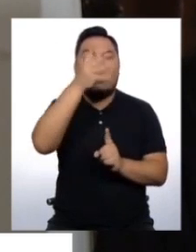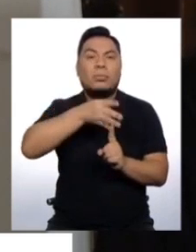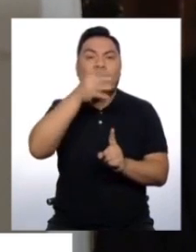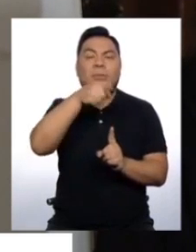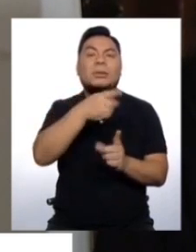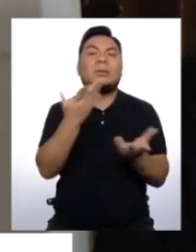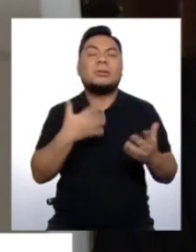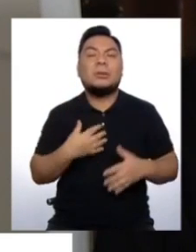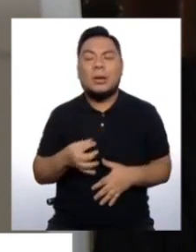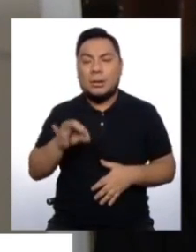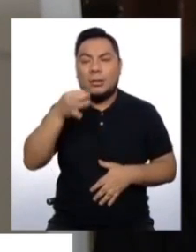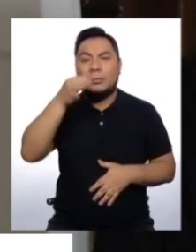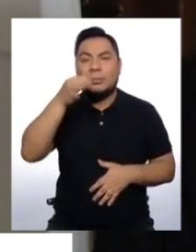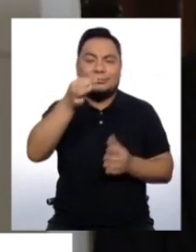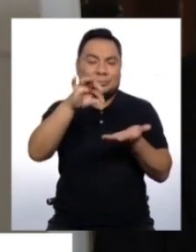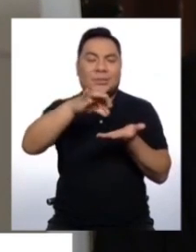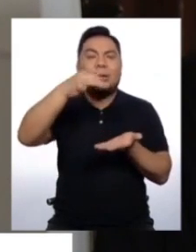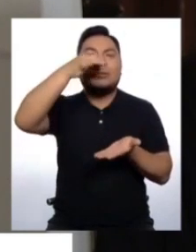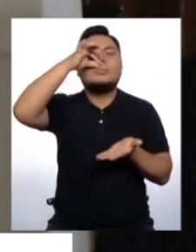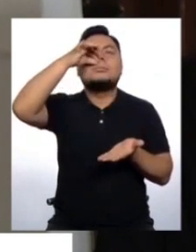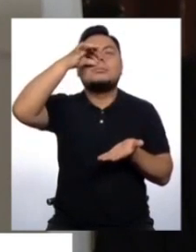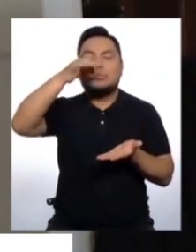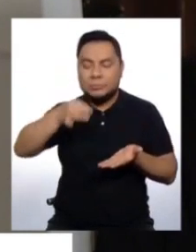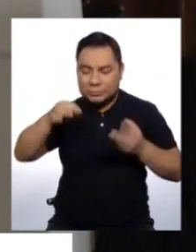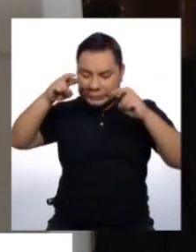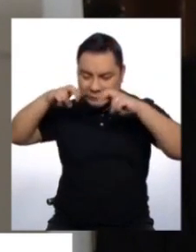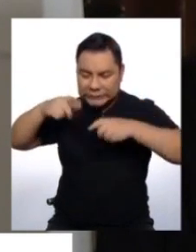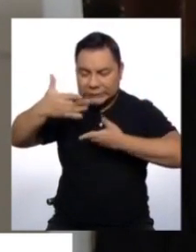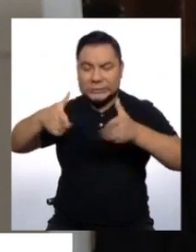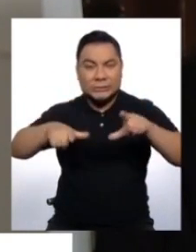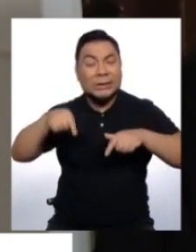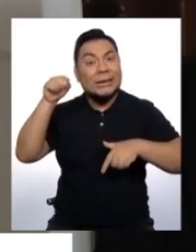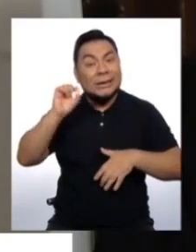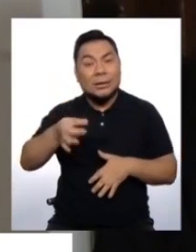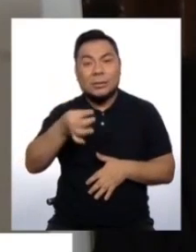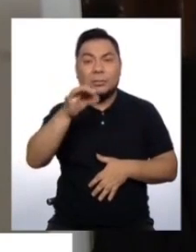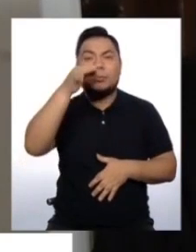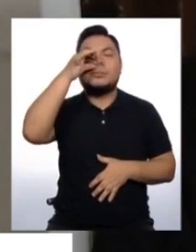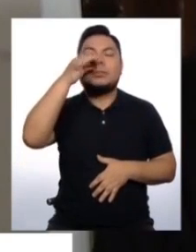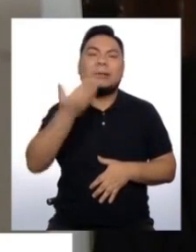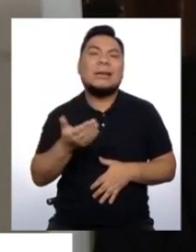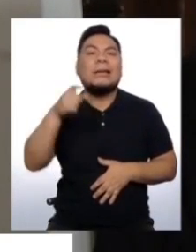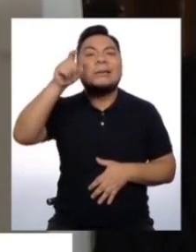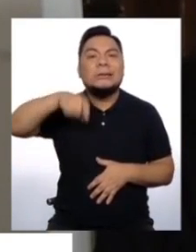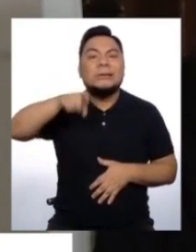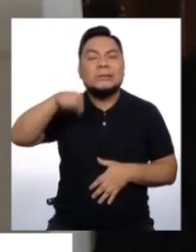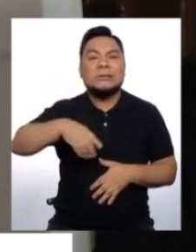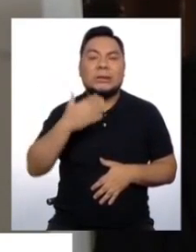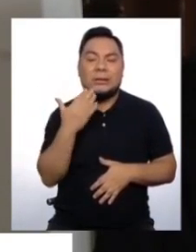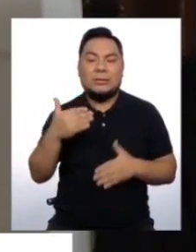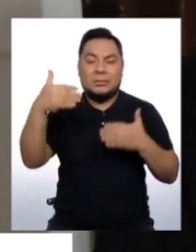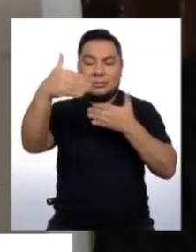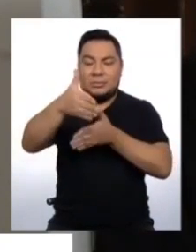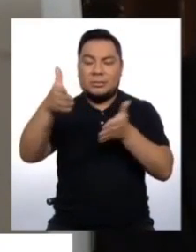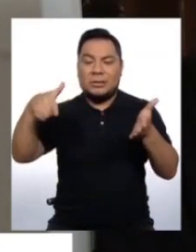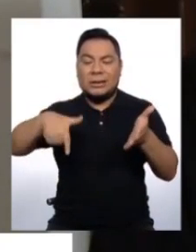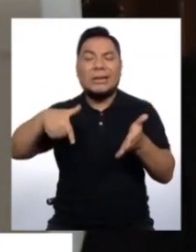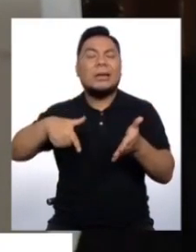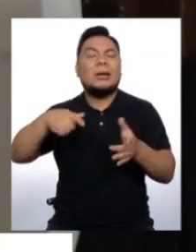molecular. Para hacer la prueba molecular se requiere una capacidad instalada de